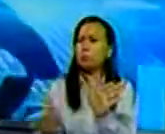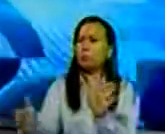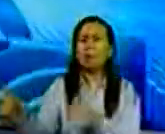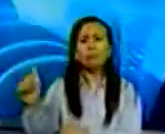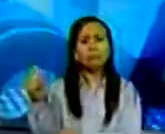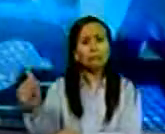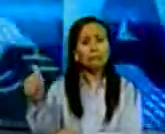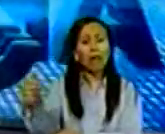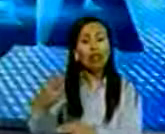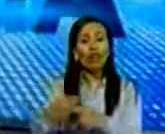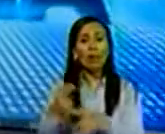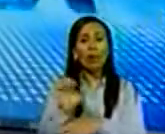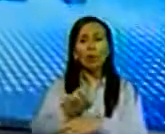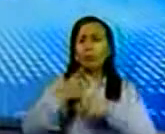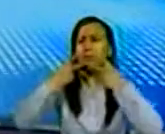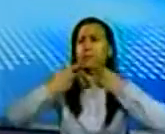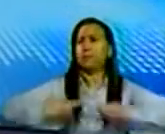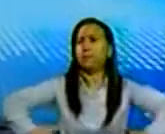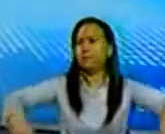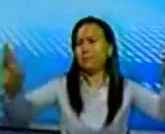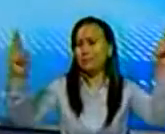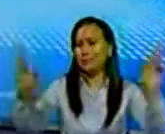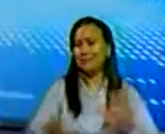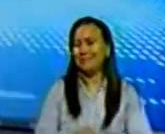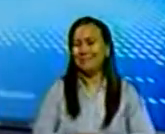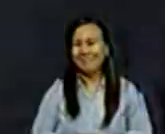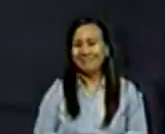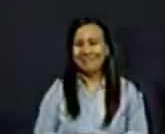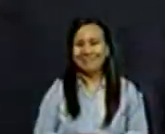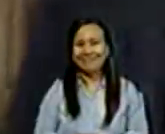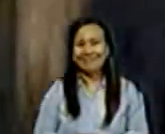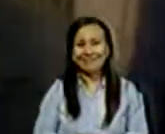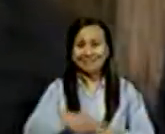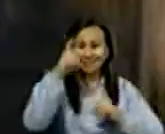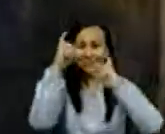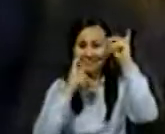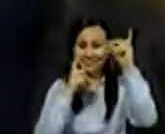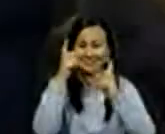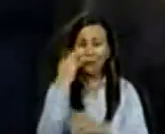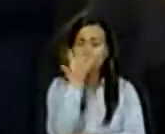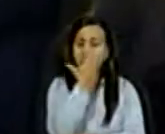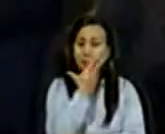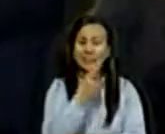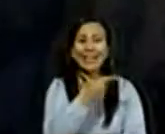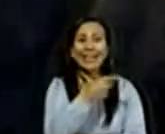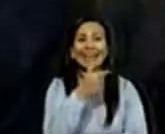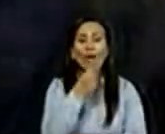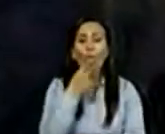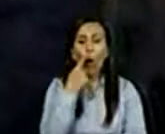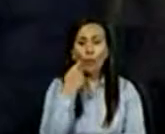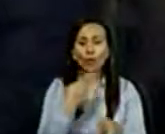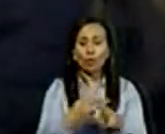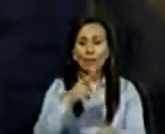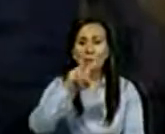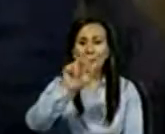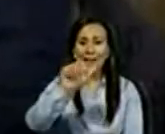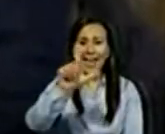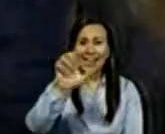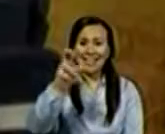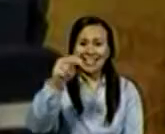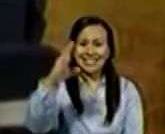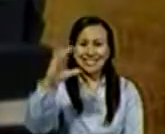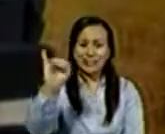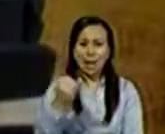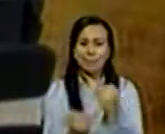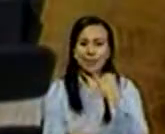en alto el nombre del Ecuador. Veamos. Fue un emotivo momento que vivió Antonio Valencia y su familia en el Palacio de Carondelet